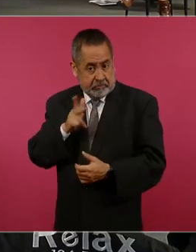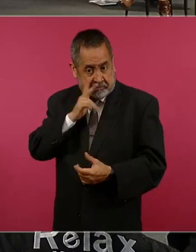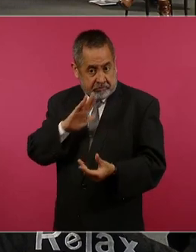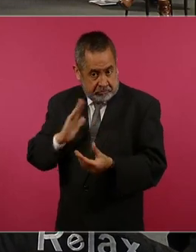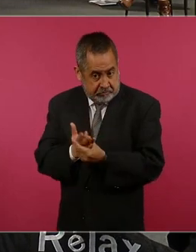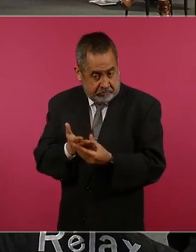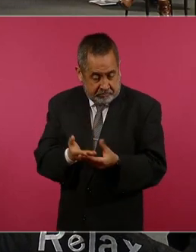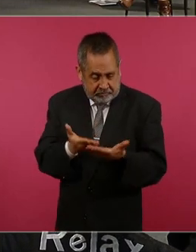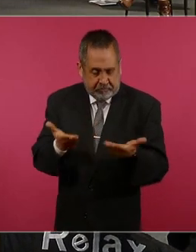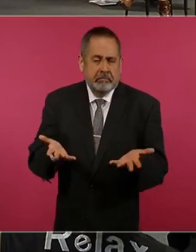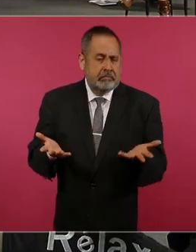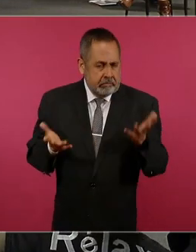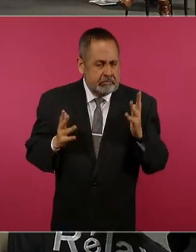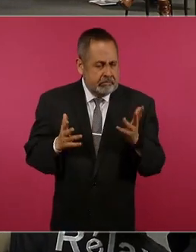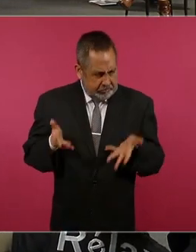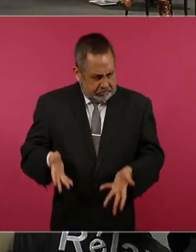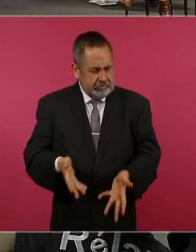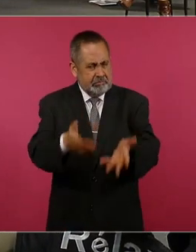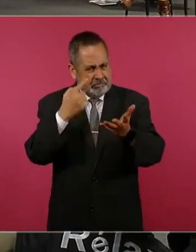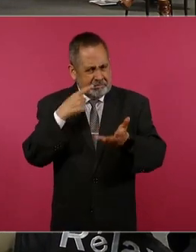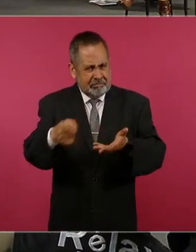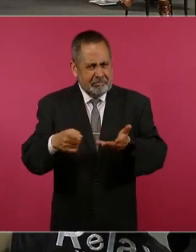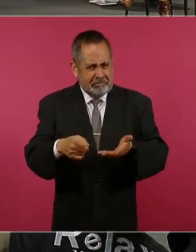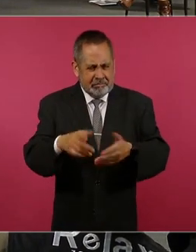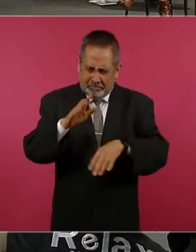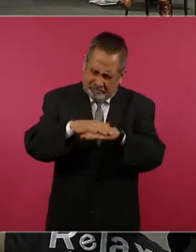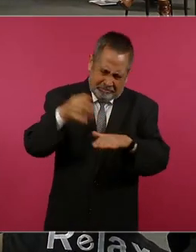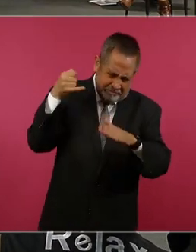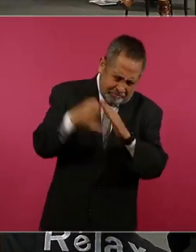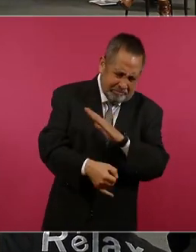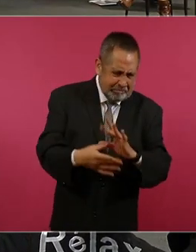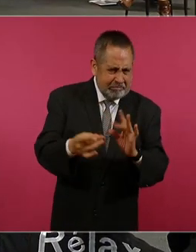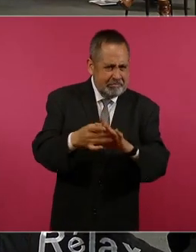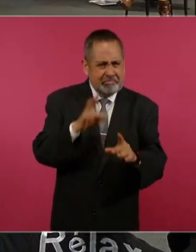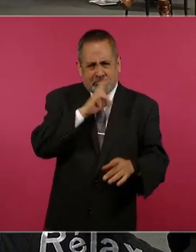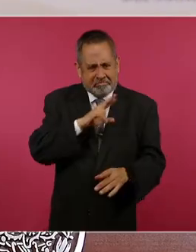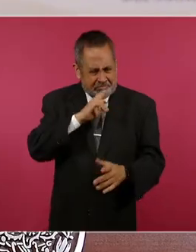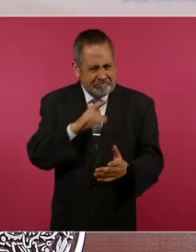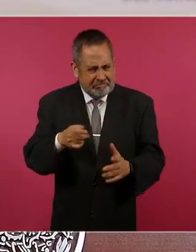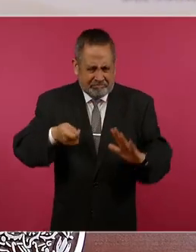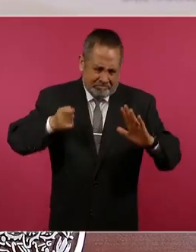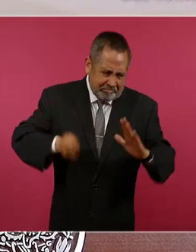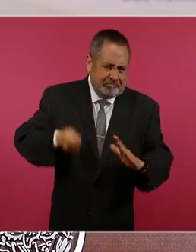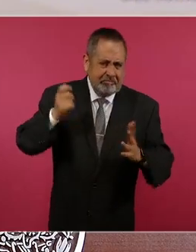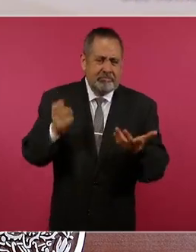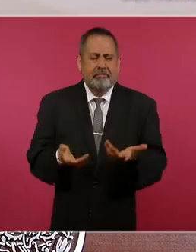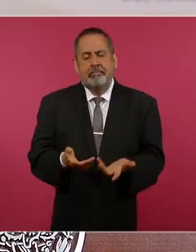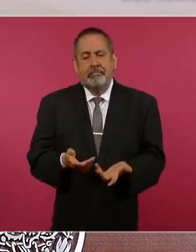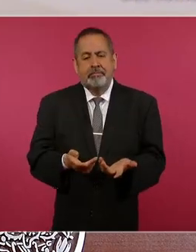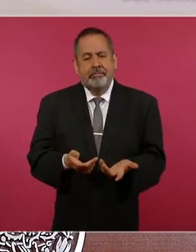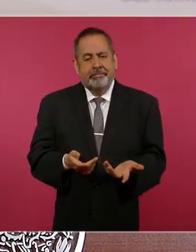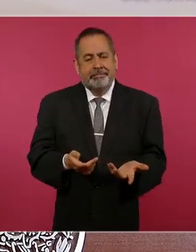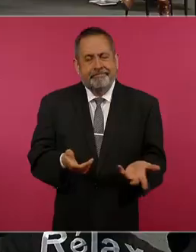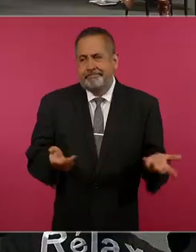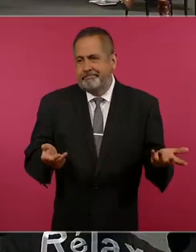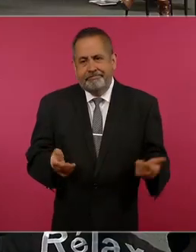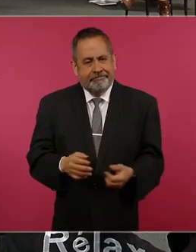pues a fondo, pero por lo general